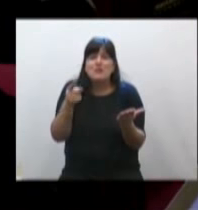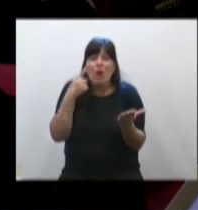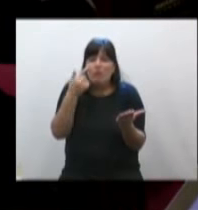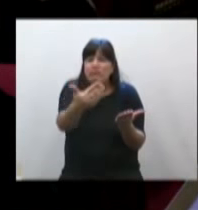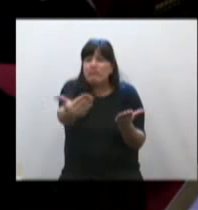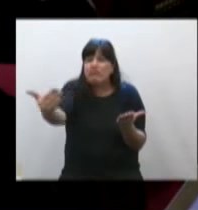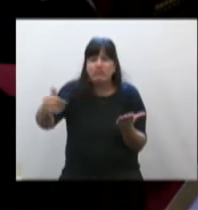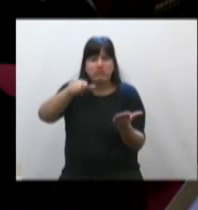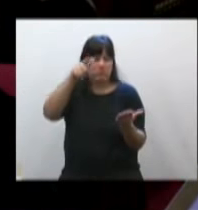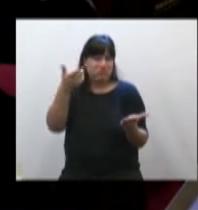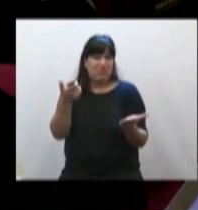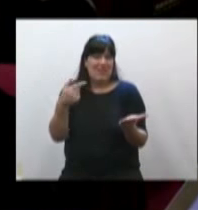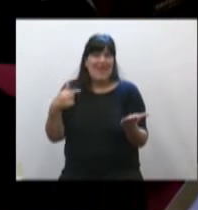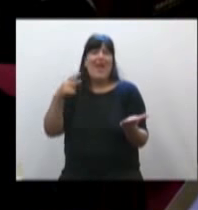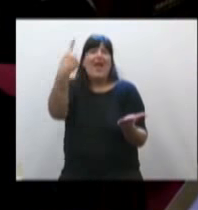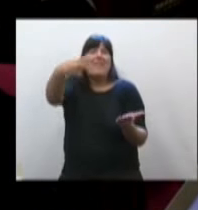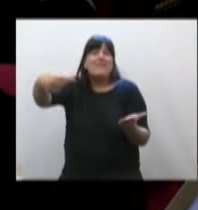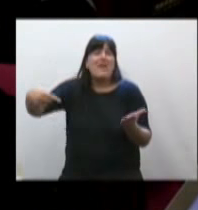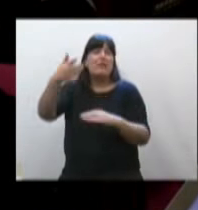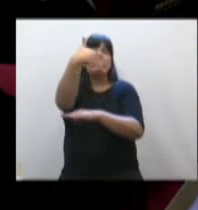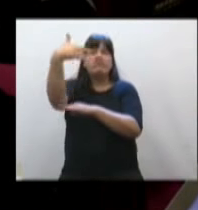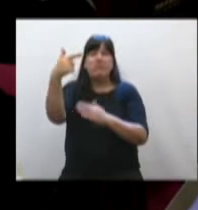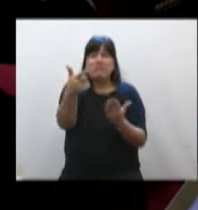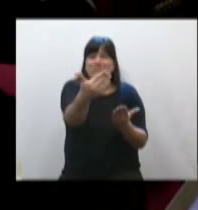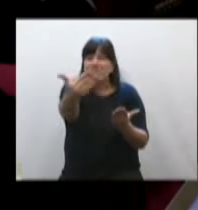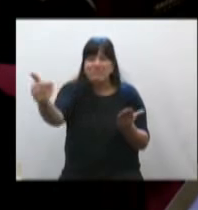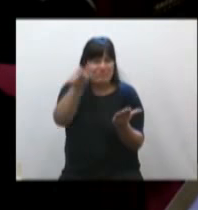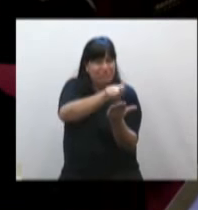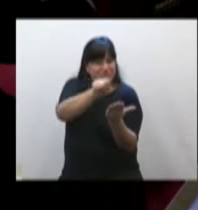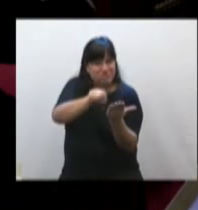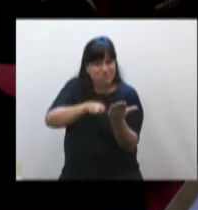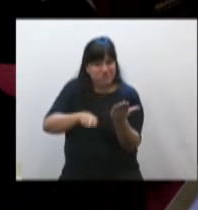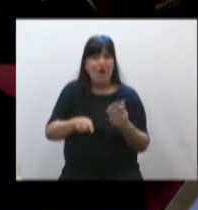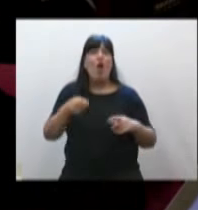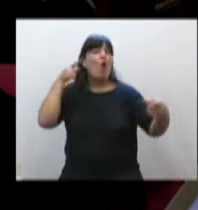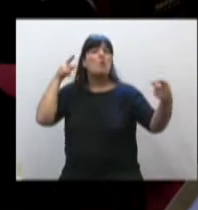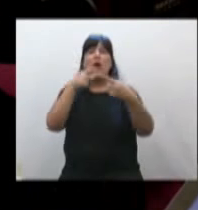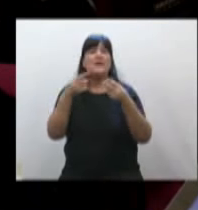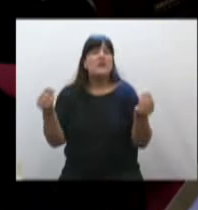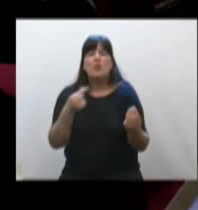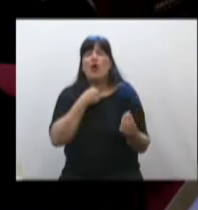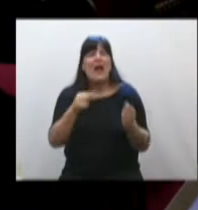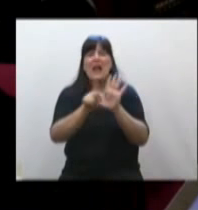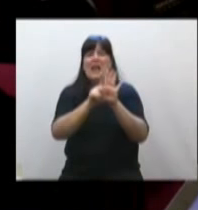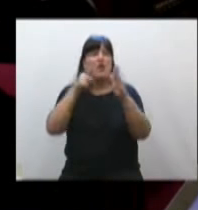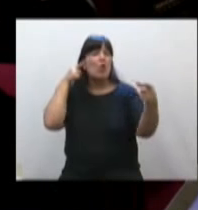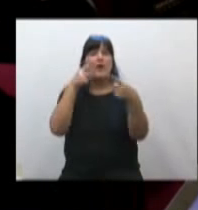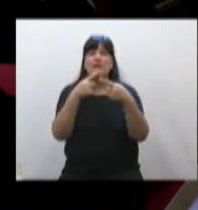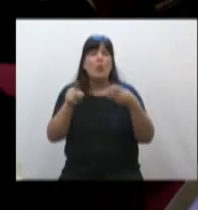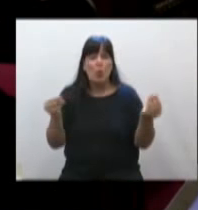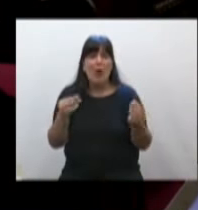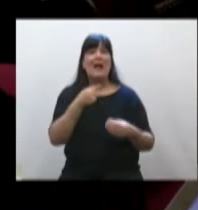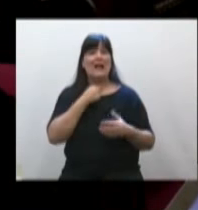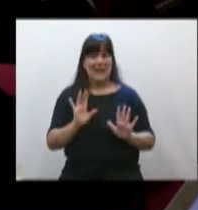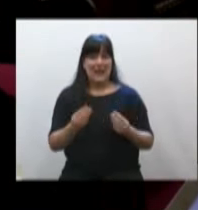los tres han coincidido en la necesidad de que el Estado dé una respuesta desde la salud pública a las miles de mujeres pobres